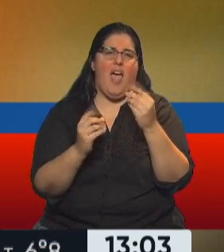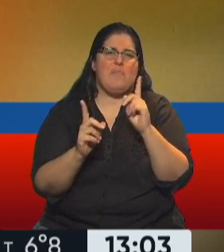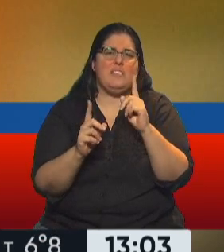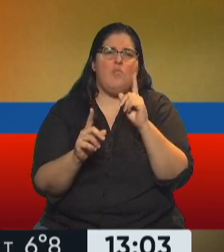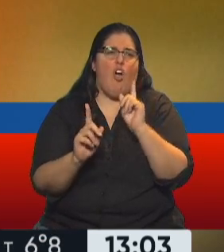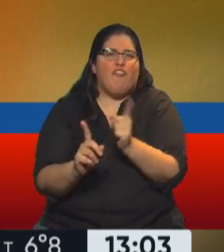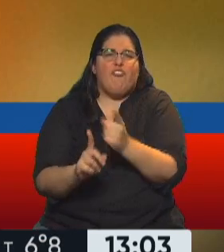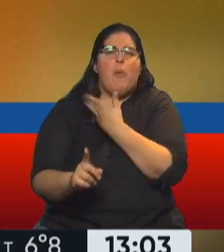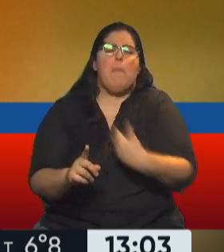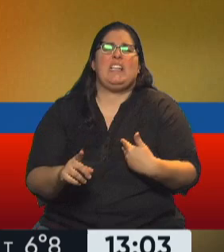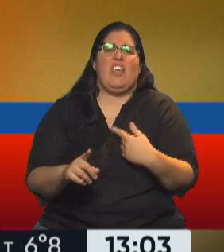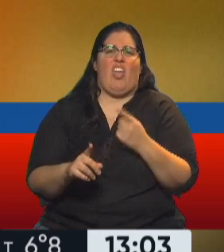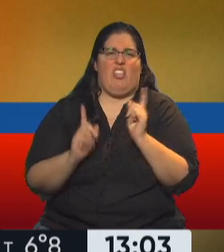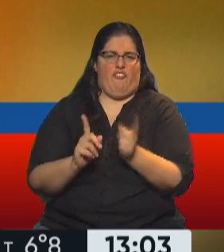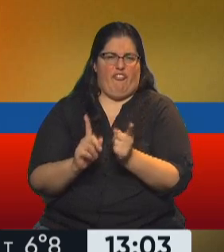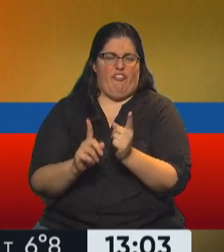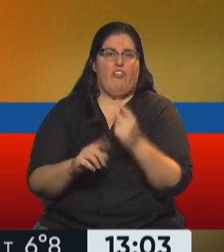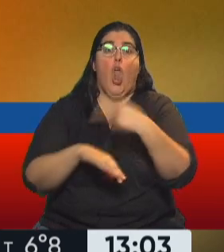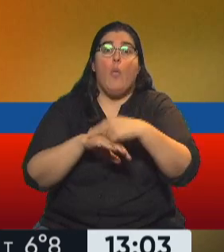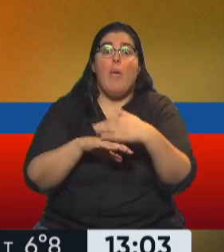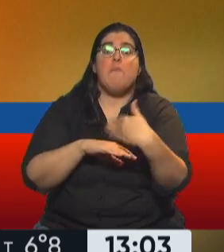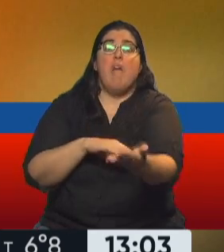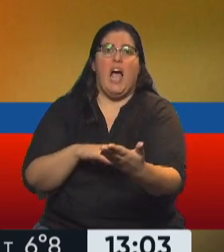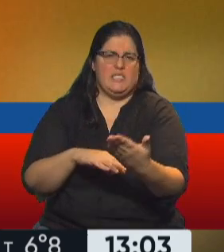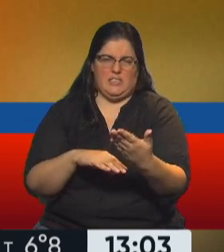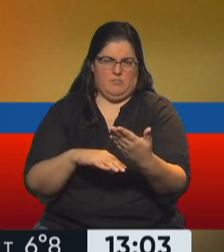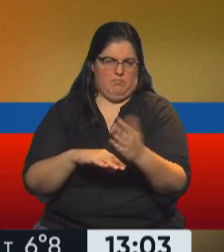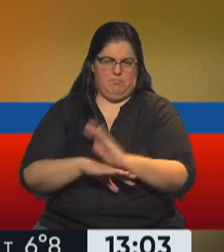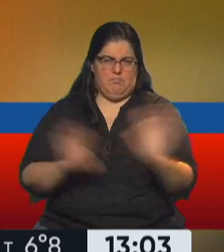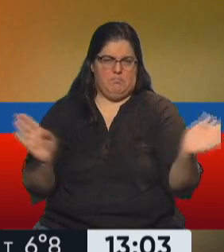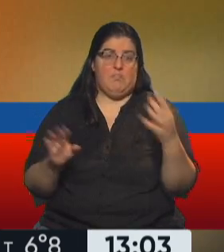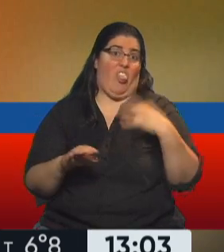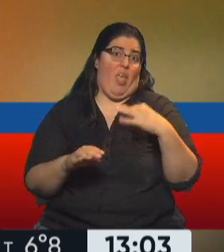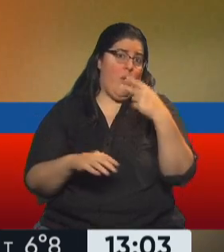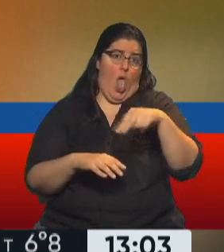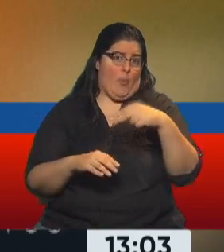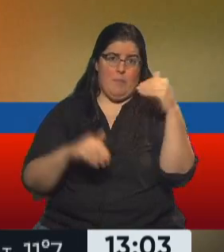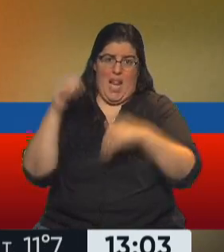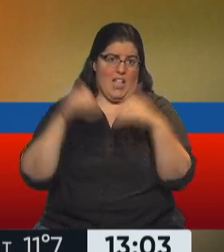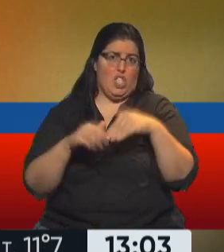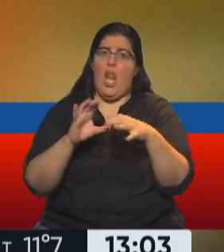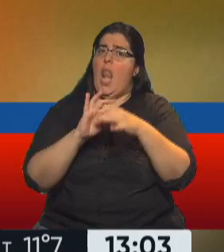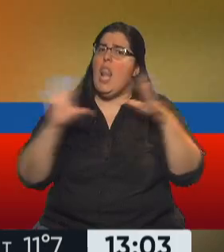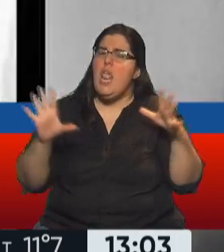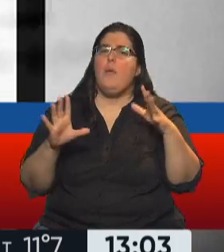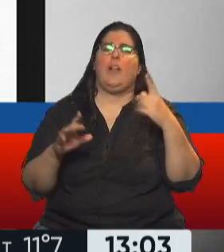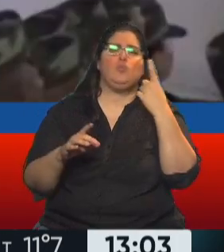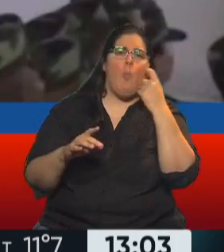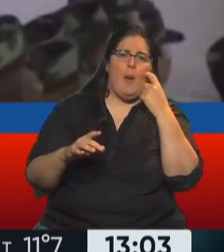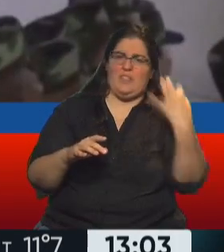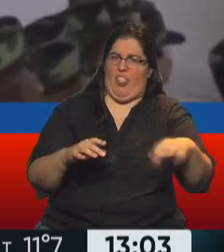poder más allá de noviembre de este año en que tendrían que realizarse elecciones libres y